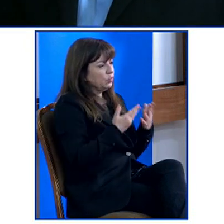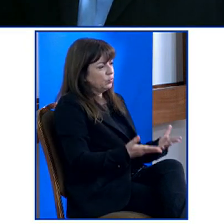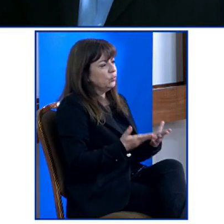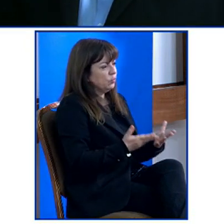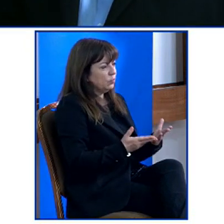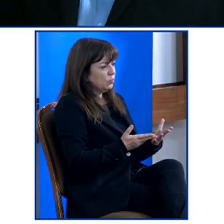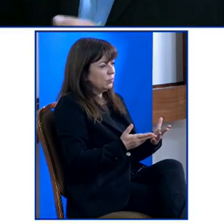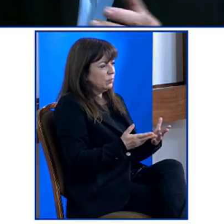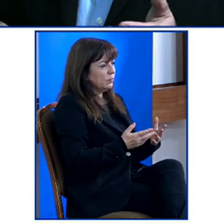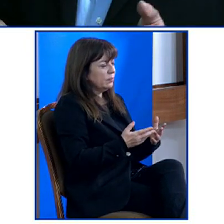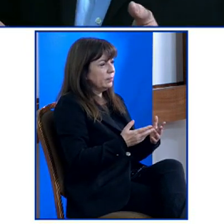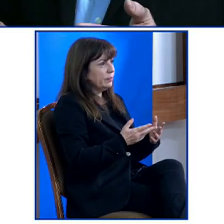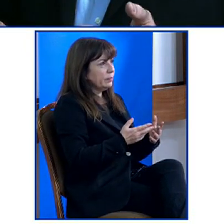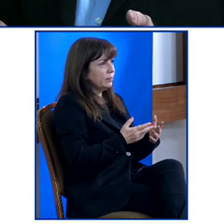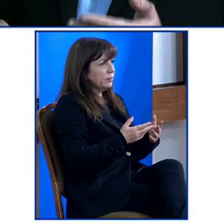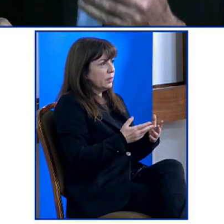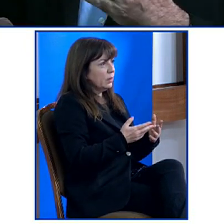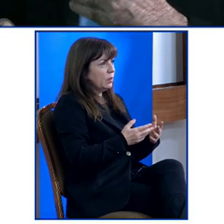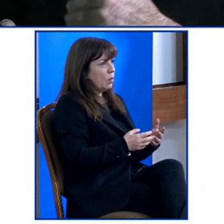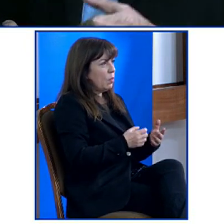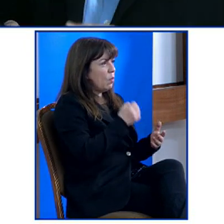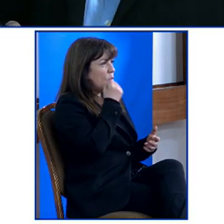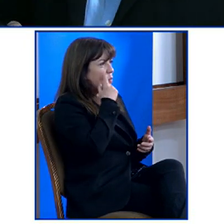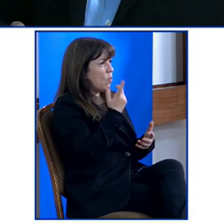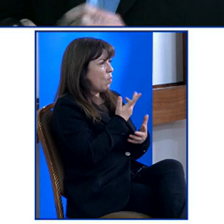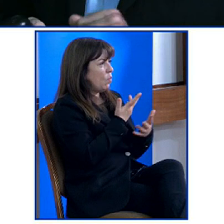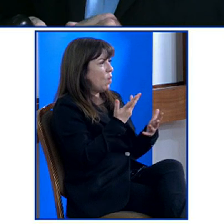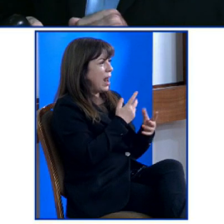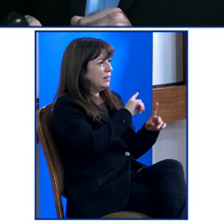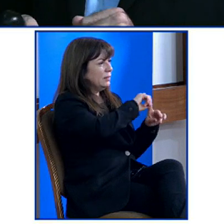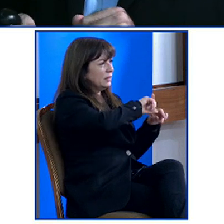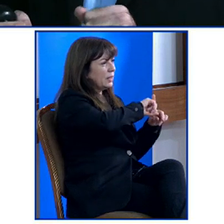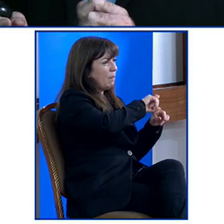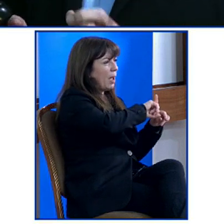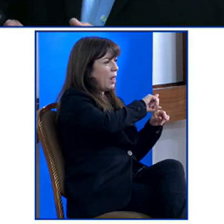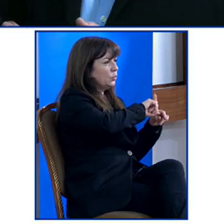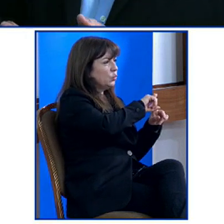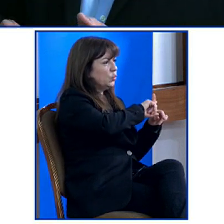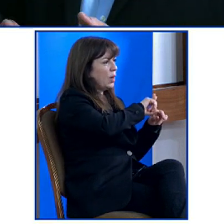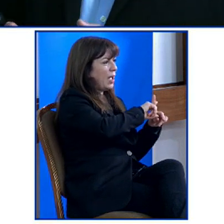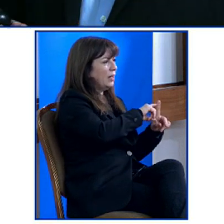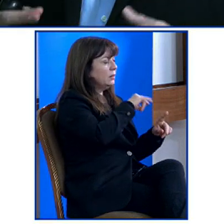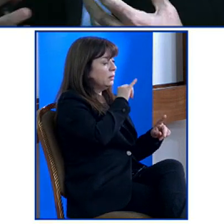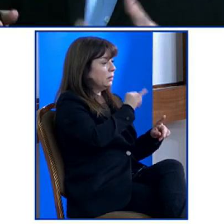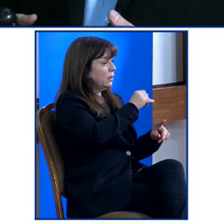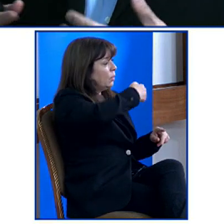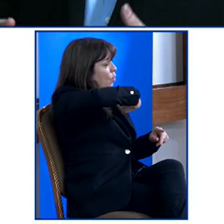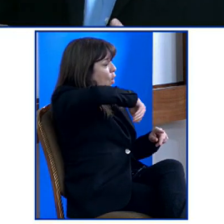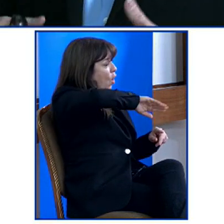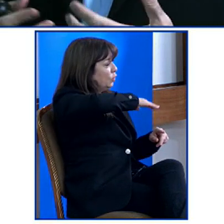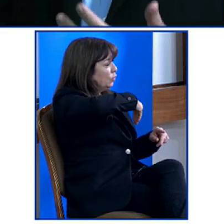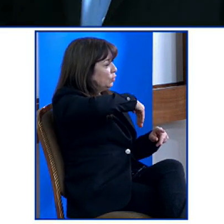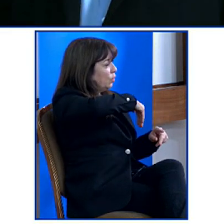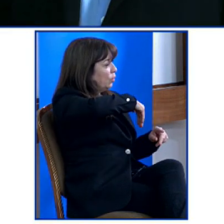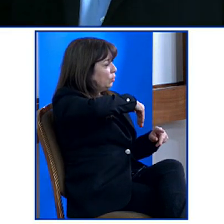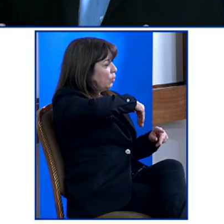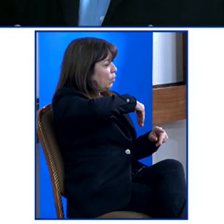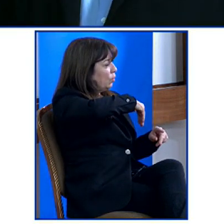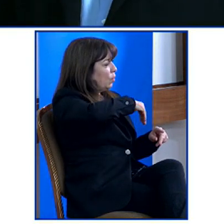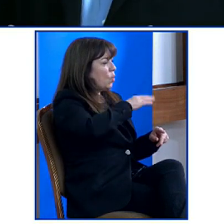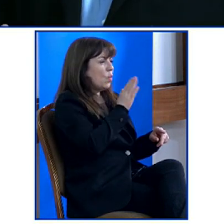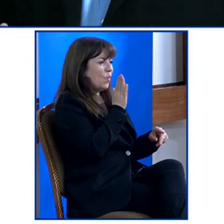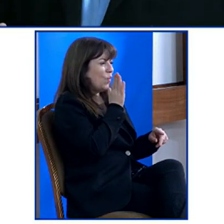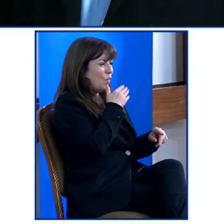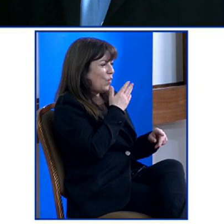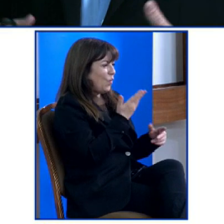escenario contrafactual de cuál hubiesen sido las temperaturas si no tuviésemos esta fuerza antropogénica, que